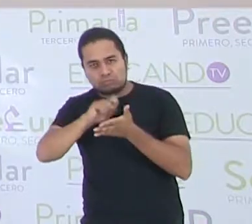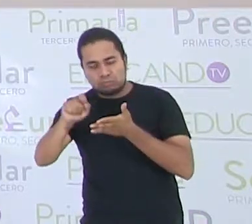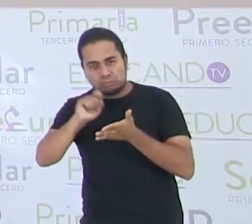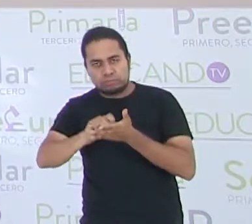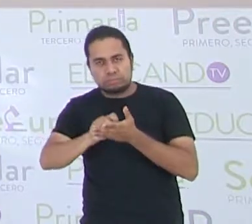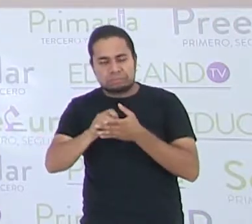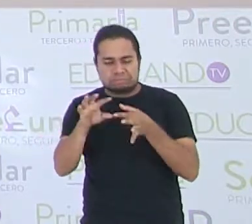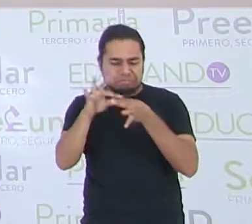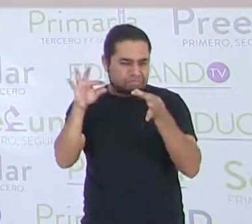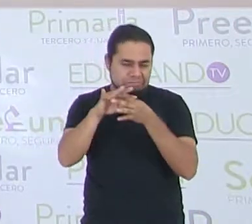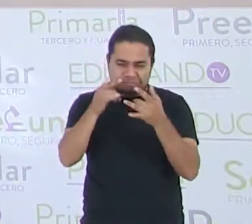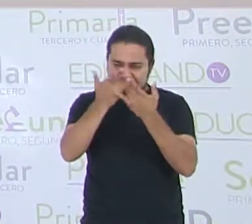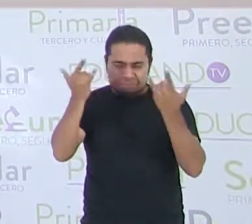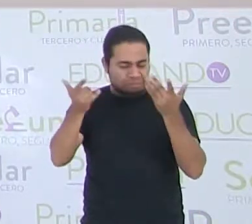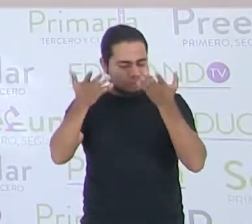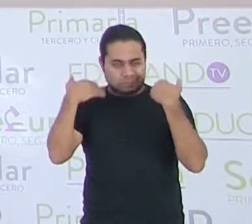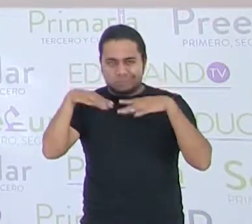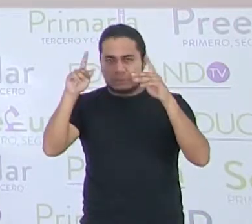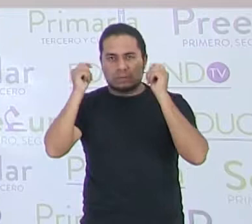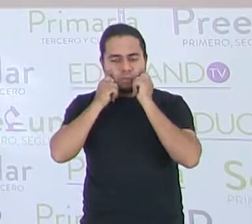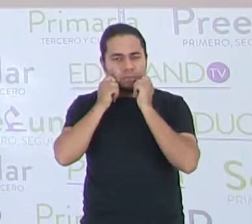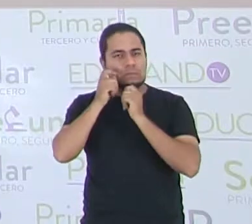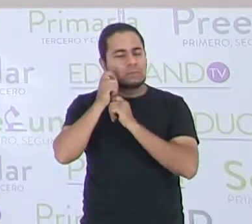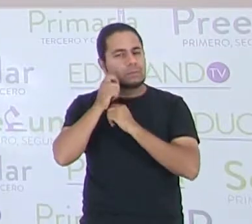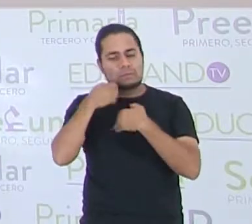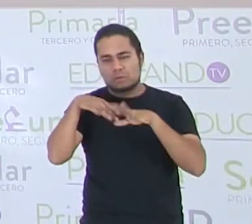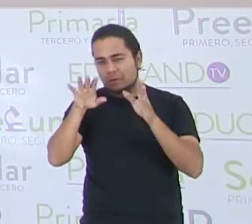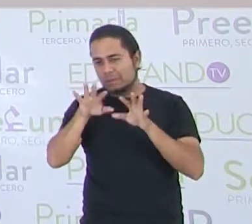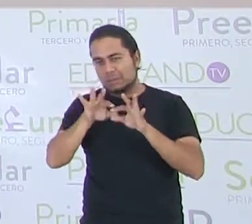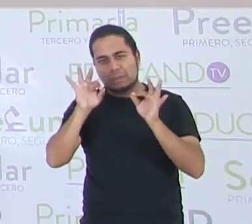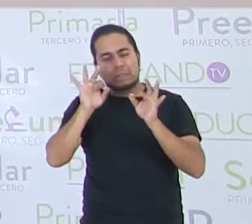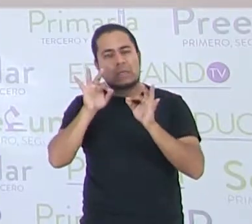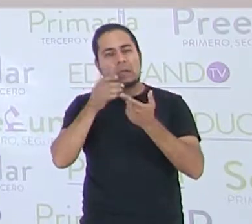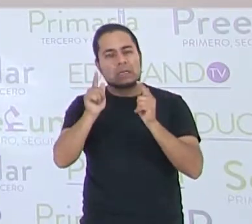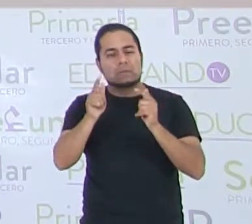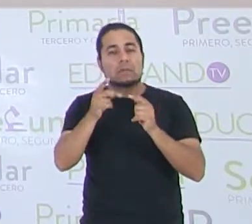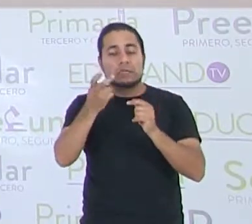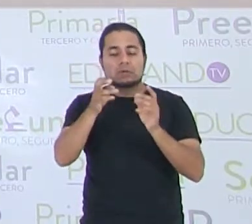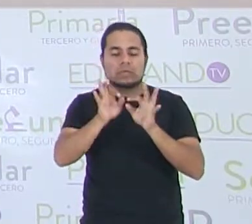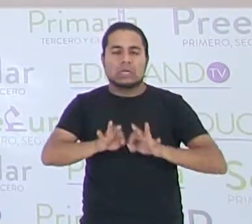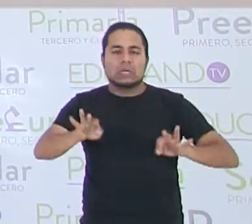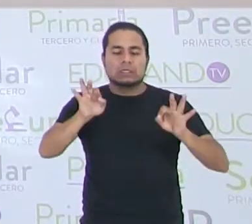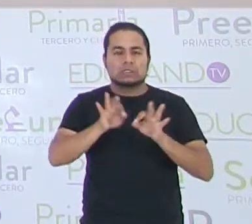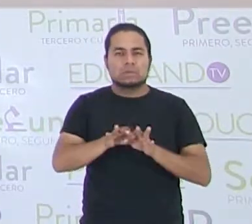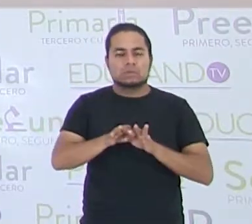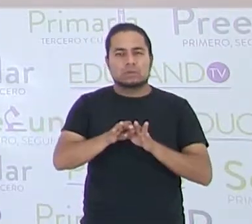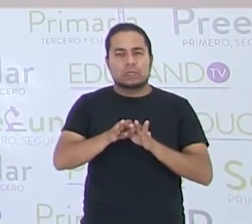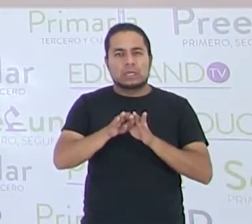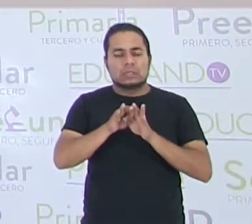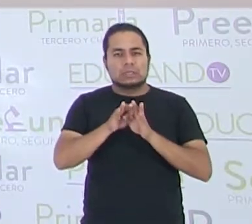un relato, una narración, una leyenda, una fábula, lo que ustedes quieran escribir, es muy importante